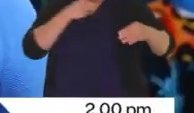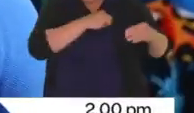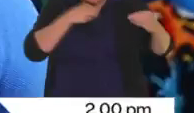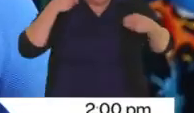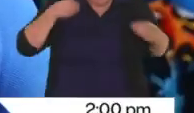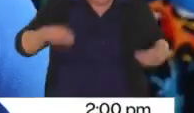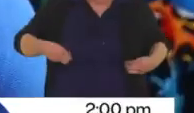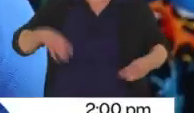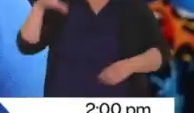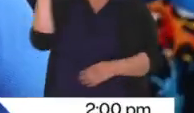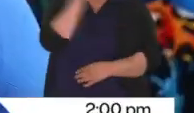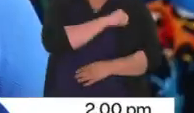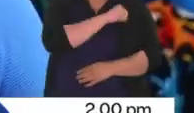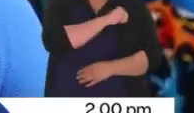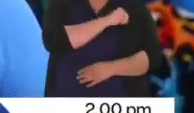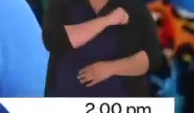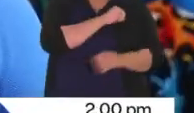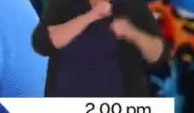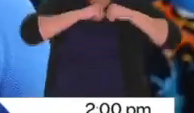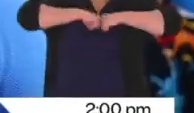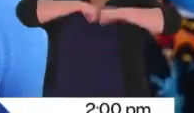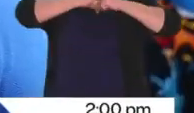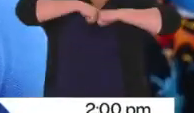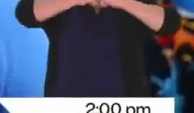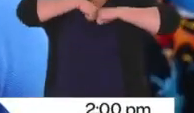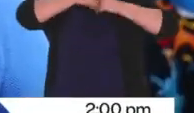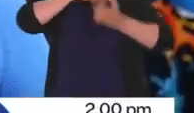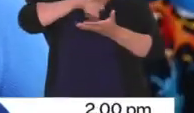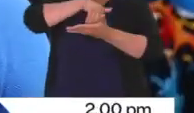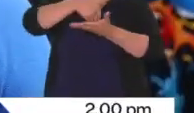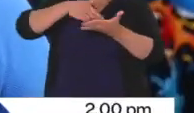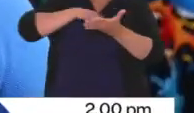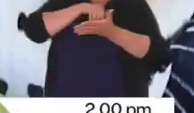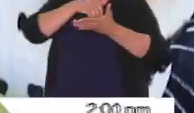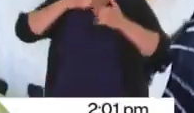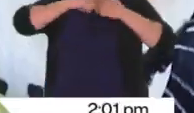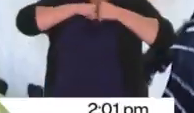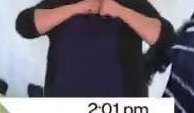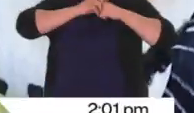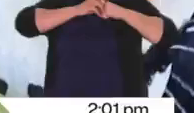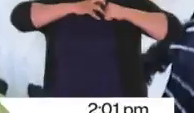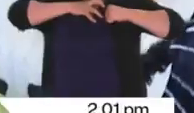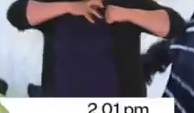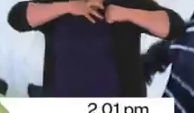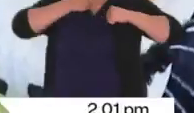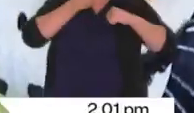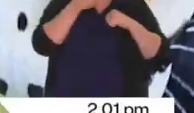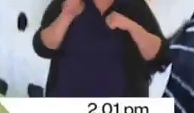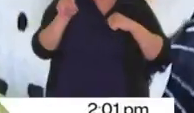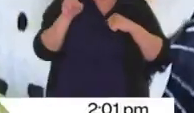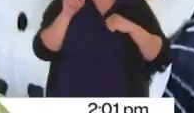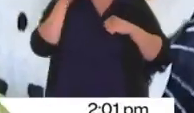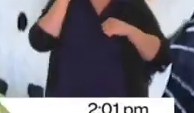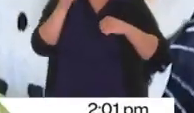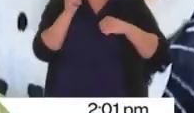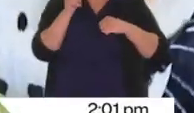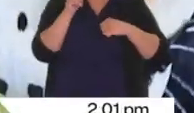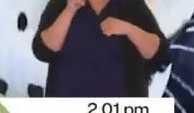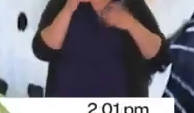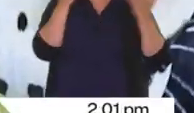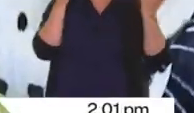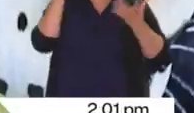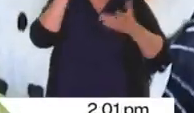identificamos eh zonas articulares eh con malformaciones se realizó la incautación de estos animales